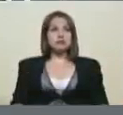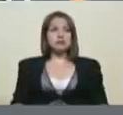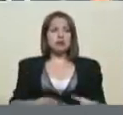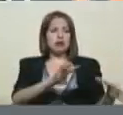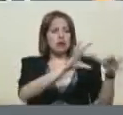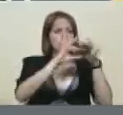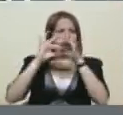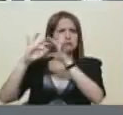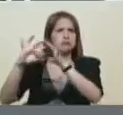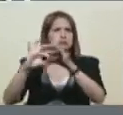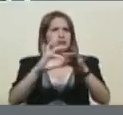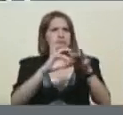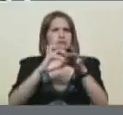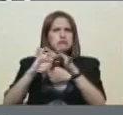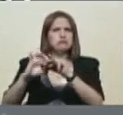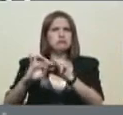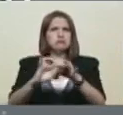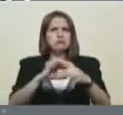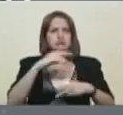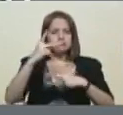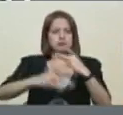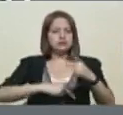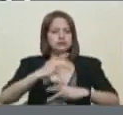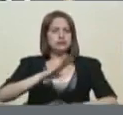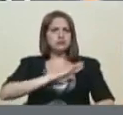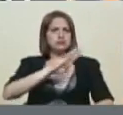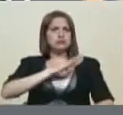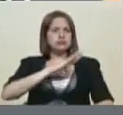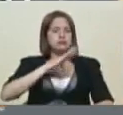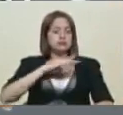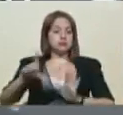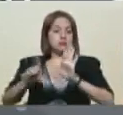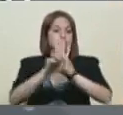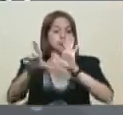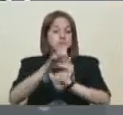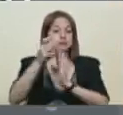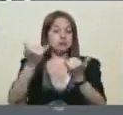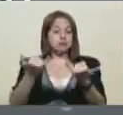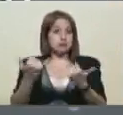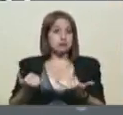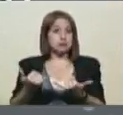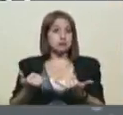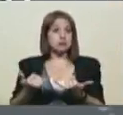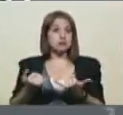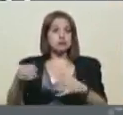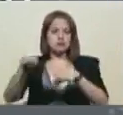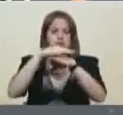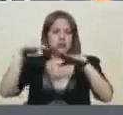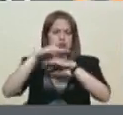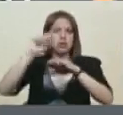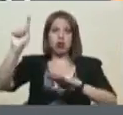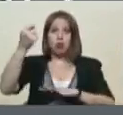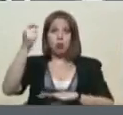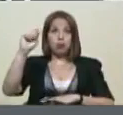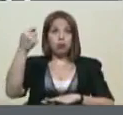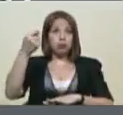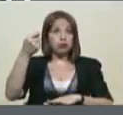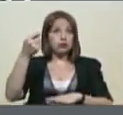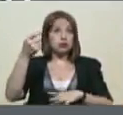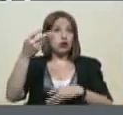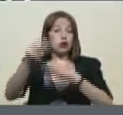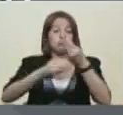vinculación con las propias legislaciones penales vigentes, el Ministerio Público procederá a